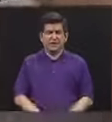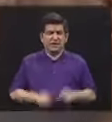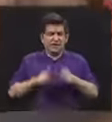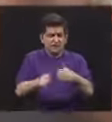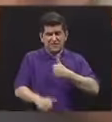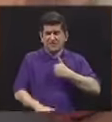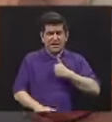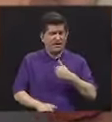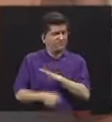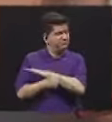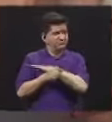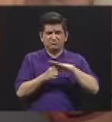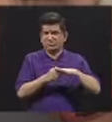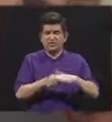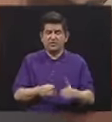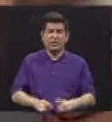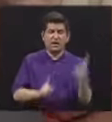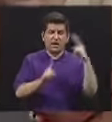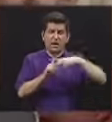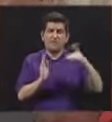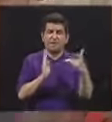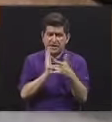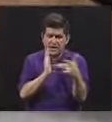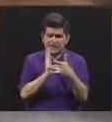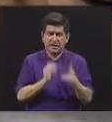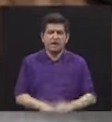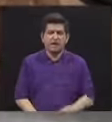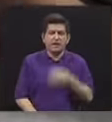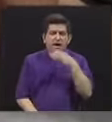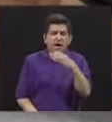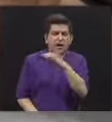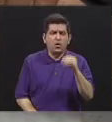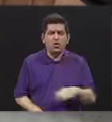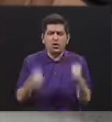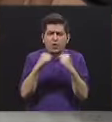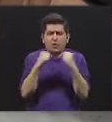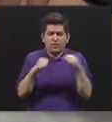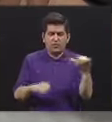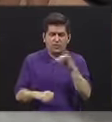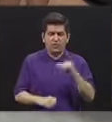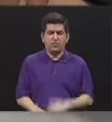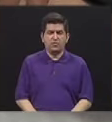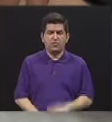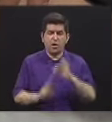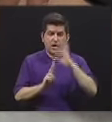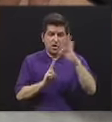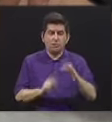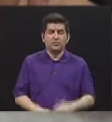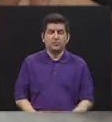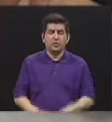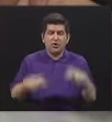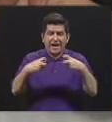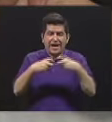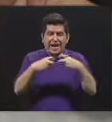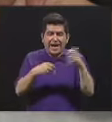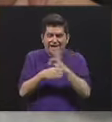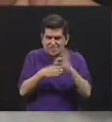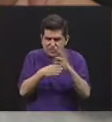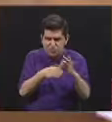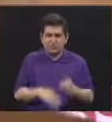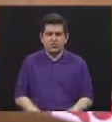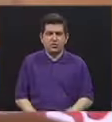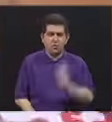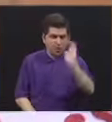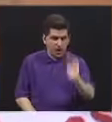avanzado y el automasaje no es suficiente se pueden aplicar técnicas con calor o frío además puede optar por la